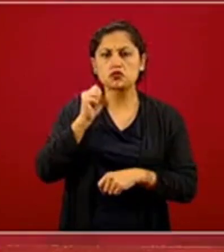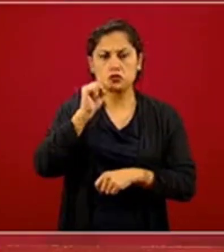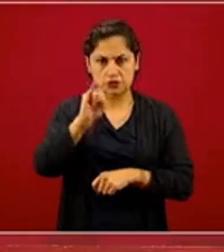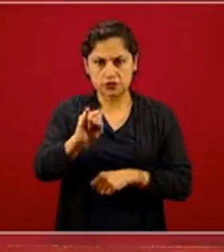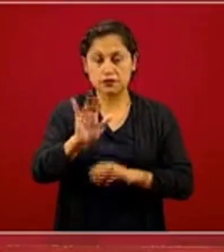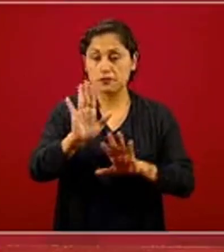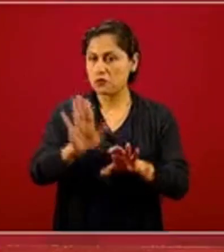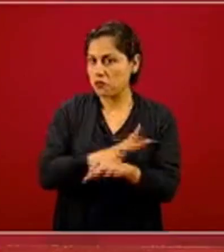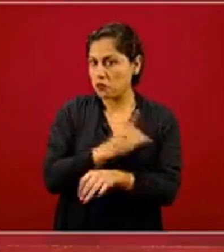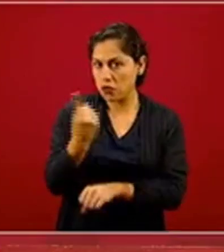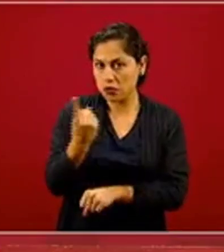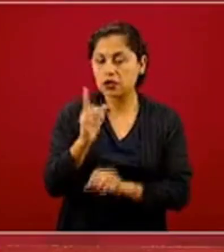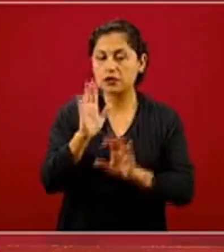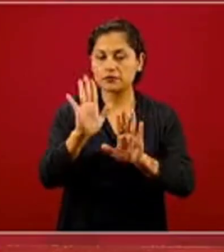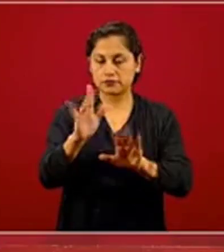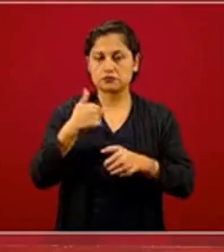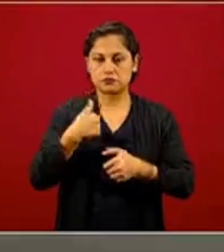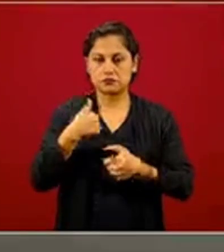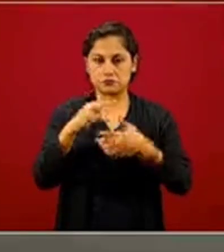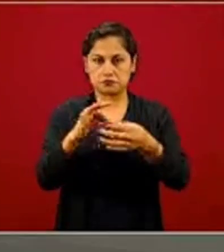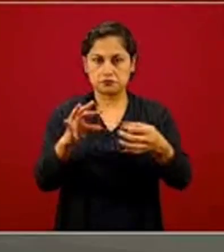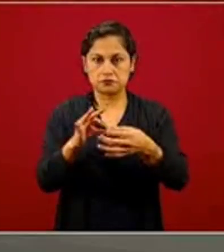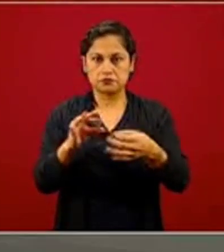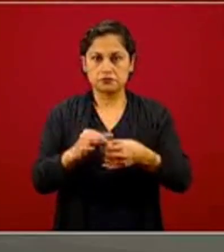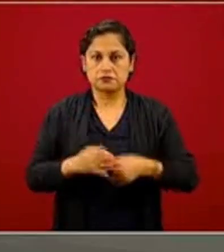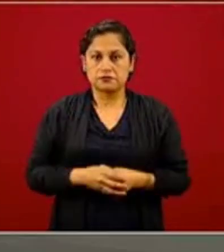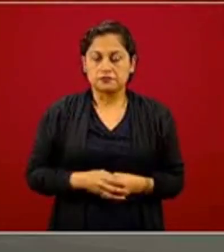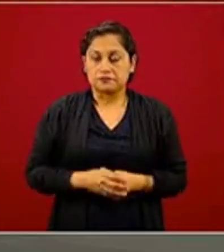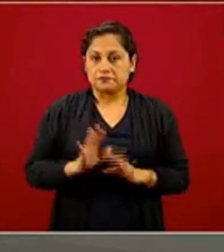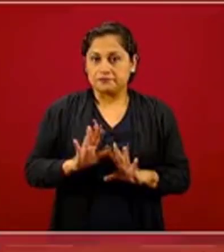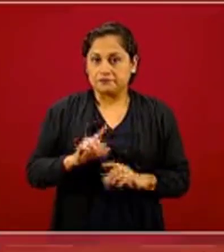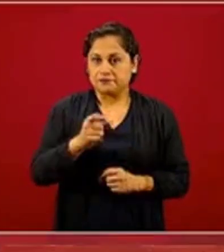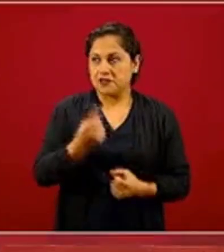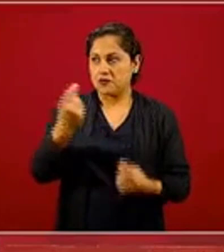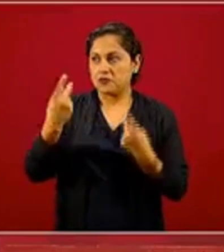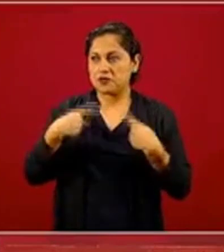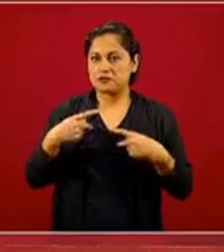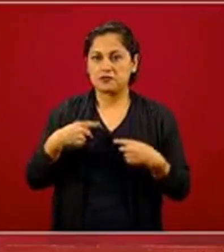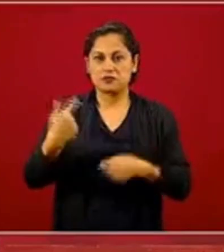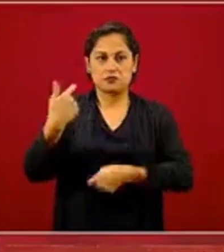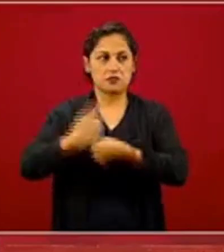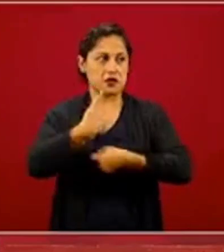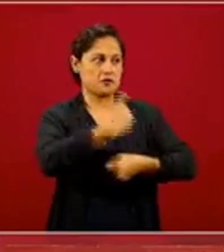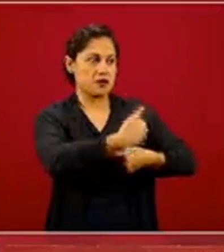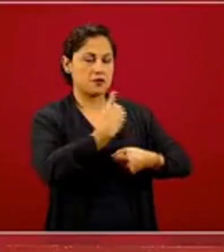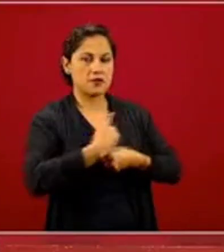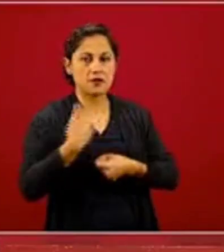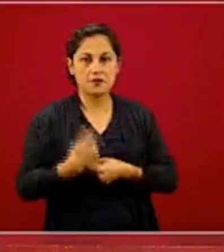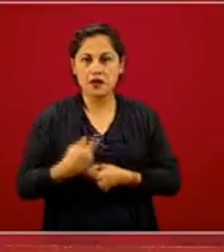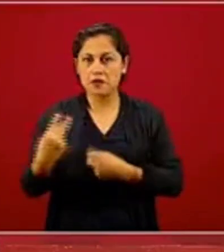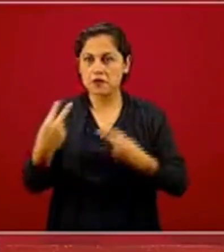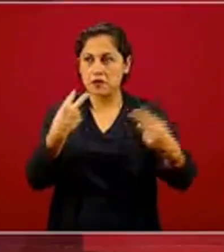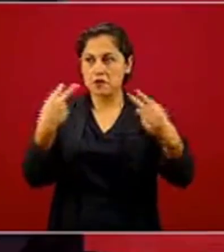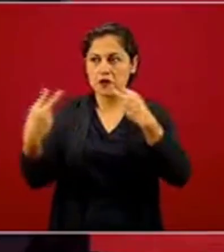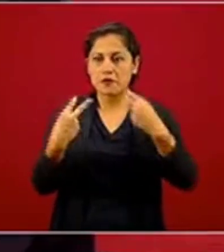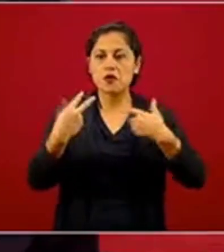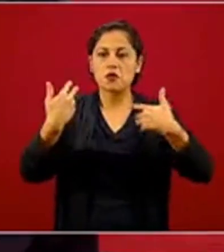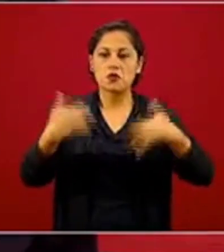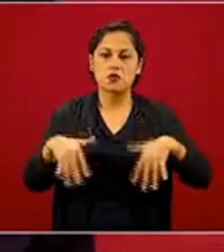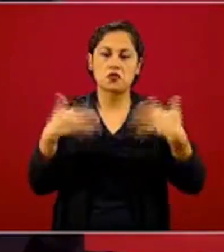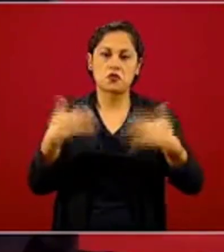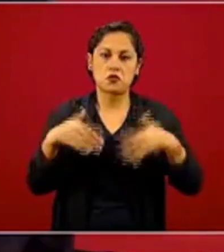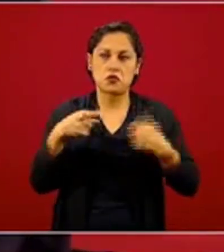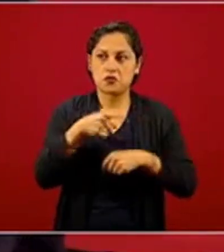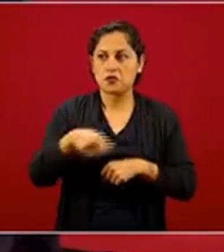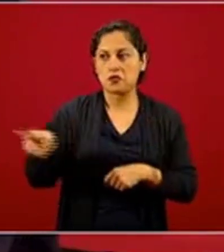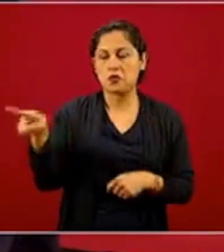ahora comento. Y por cierto que esto pareciera que a algunas personas les ha causado también mucho nerviosismo, parecen ser las mismas personas a quienes el